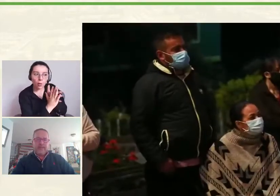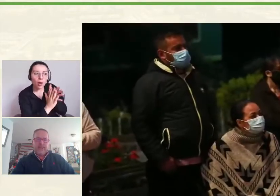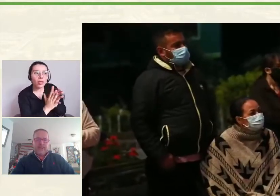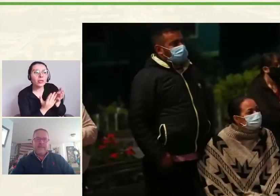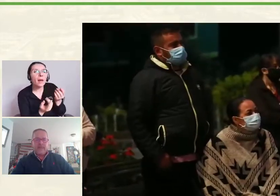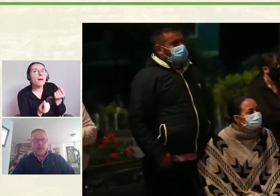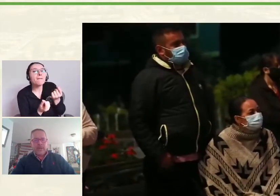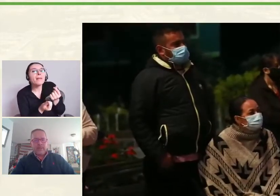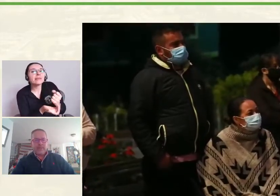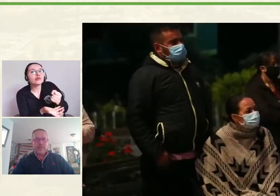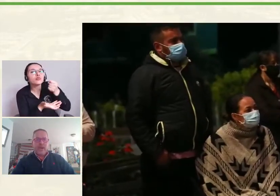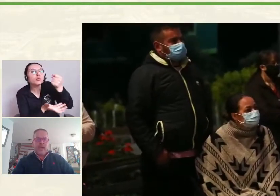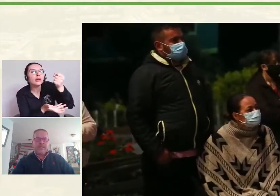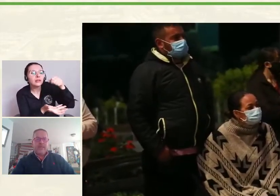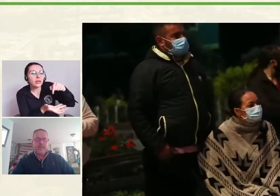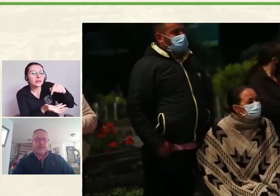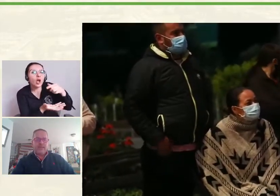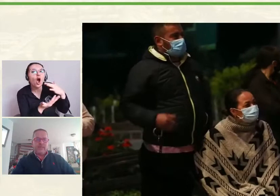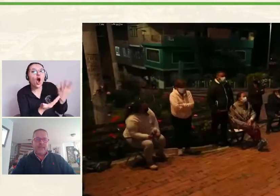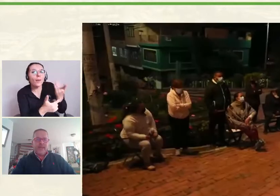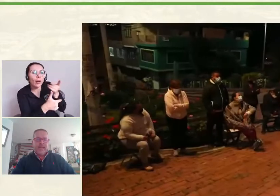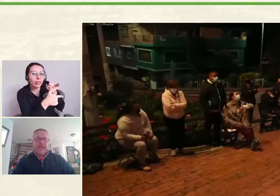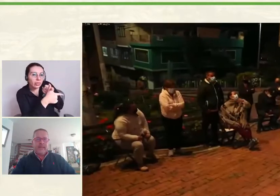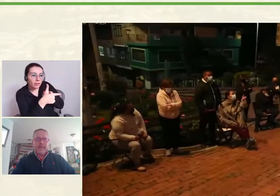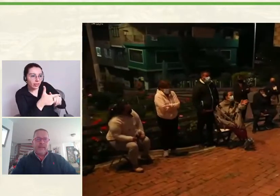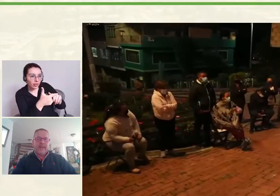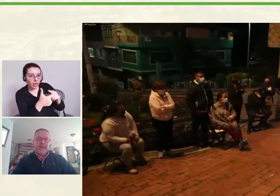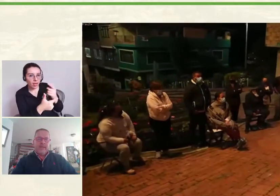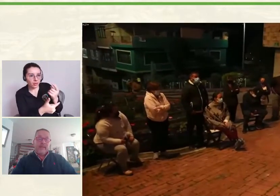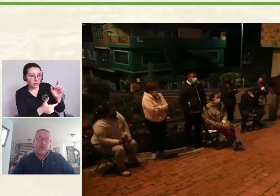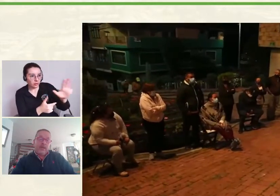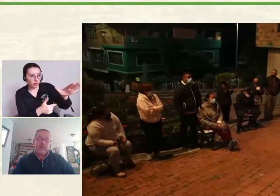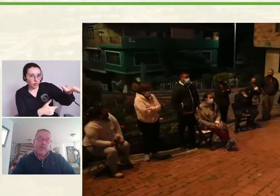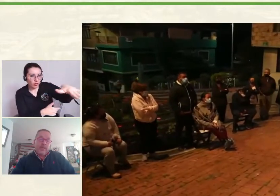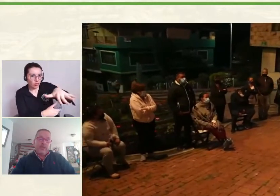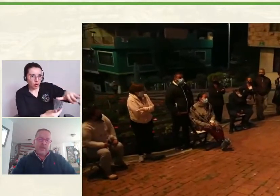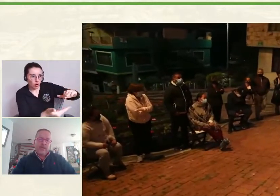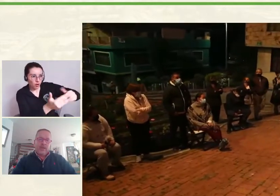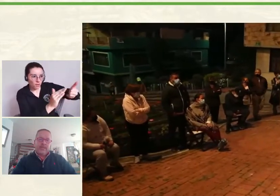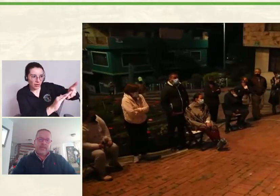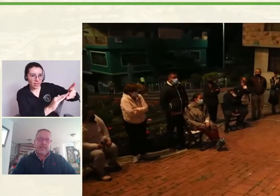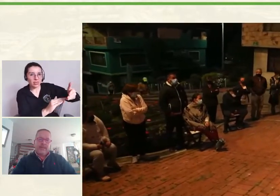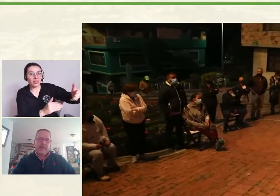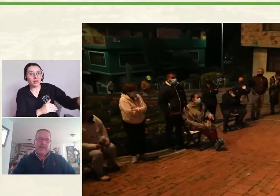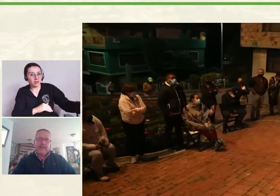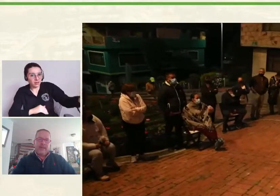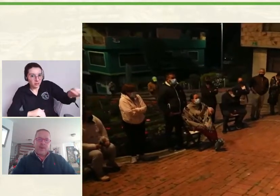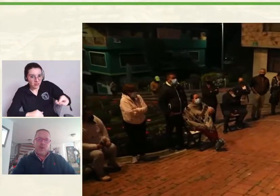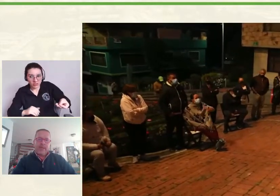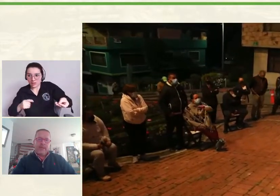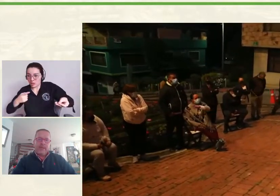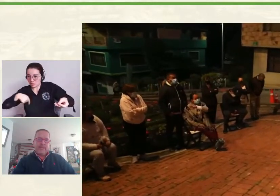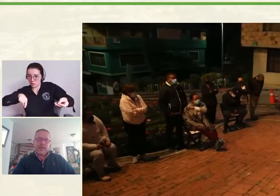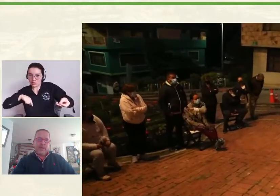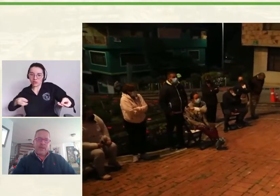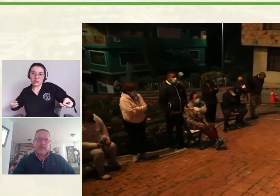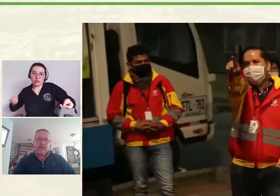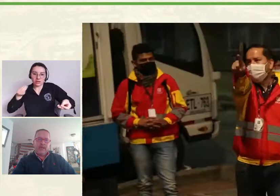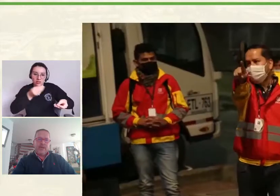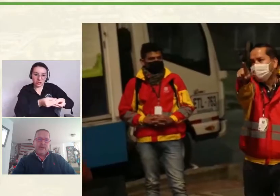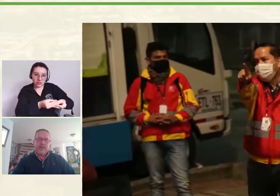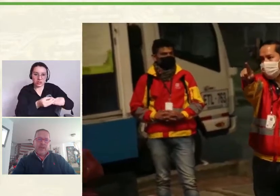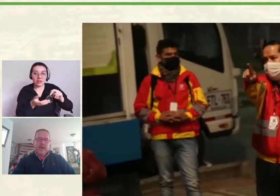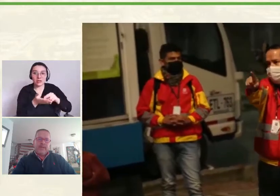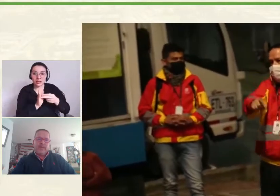poder entrar a distribuir estos valores dentro de dentro de este proyecto que, como les comentaba, serían 46 predios